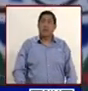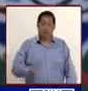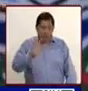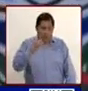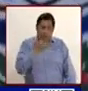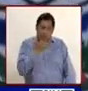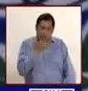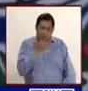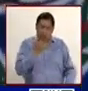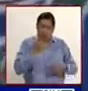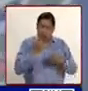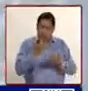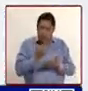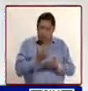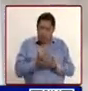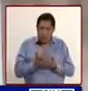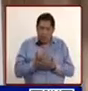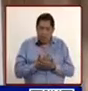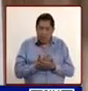Bueno, hemos verificado.